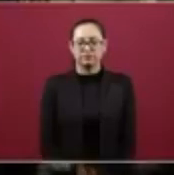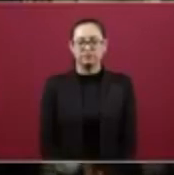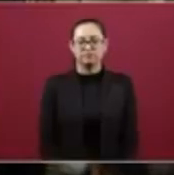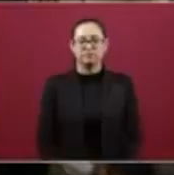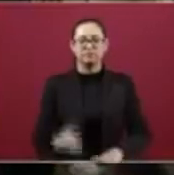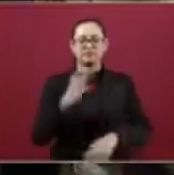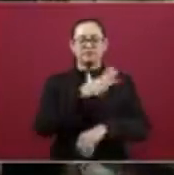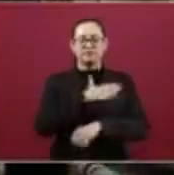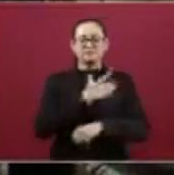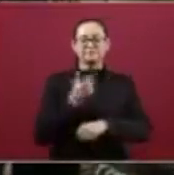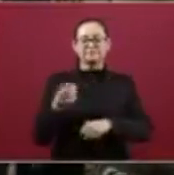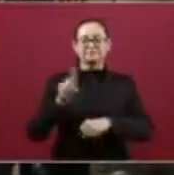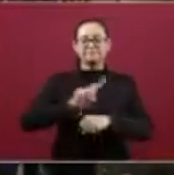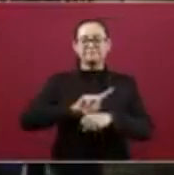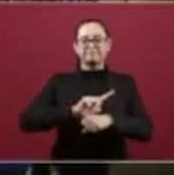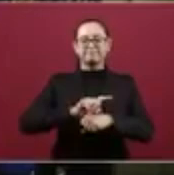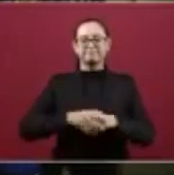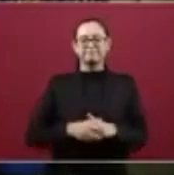Muy buenos días.